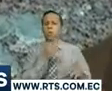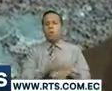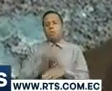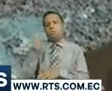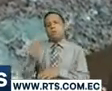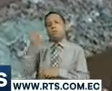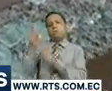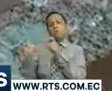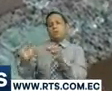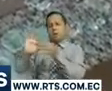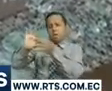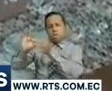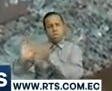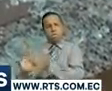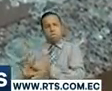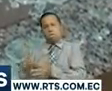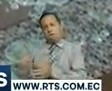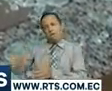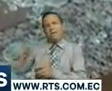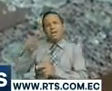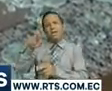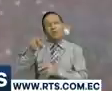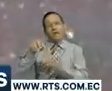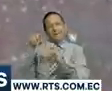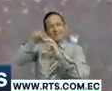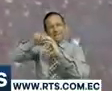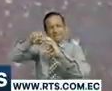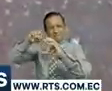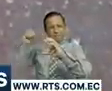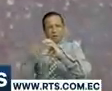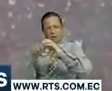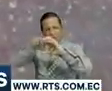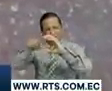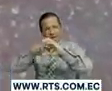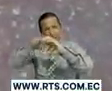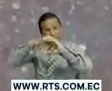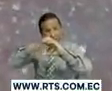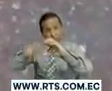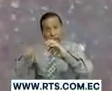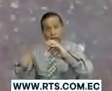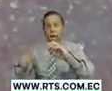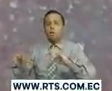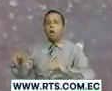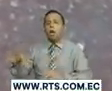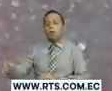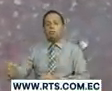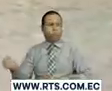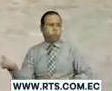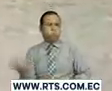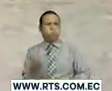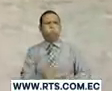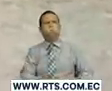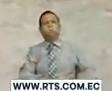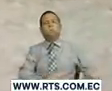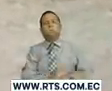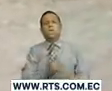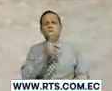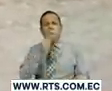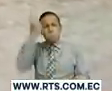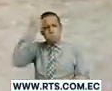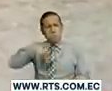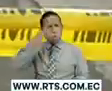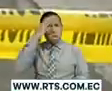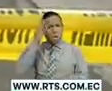como las usadas para la minería y pesca, y que no cualquiera puede manipular este tipo de